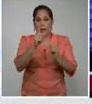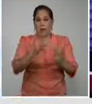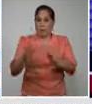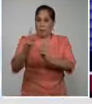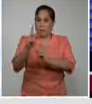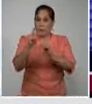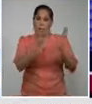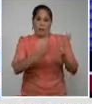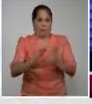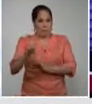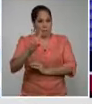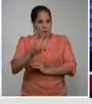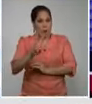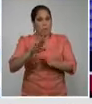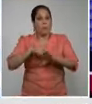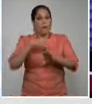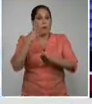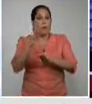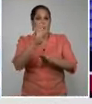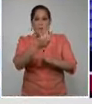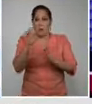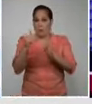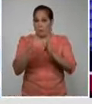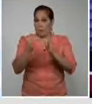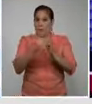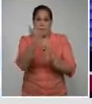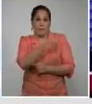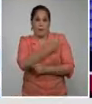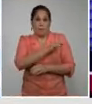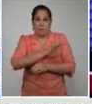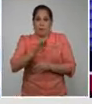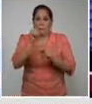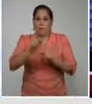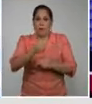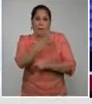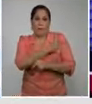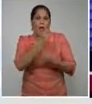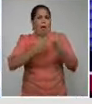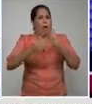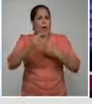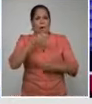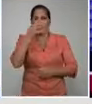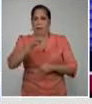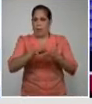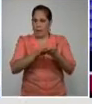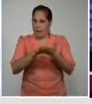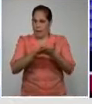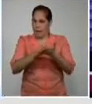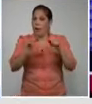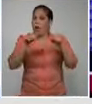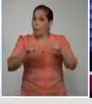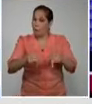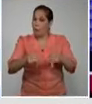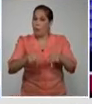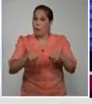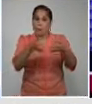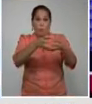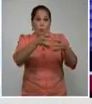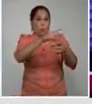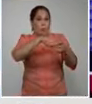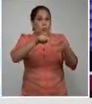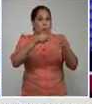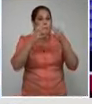2. Después de más de 44.000 dosis aplicadas. Pero algo de lo que no hemos hablado, hoy tenemos un grupo muy